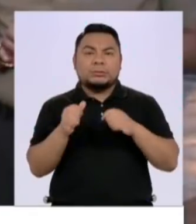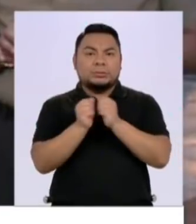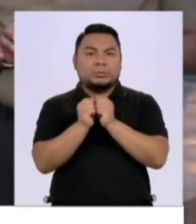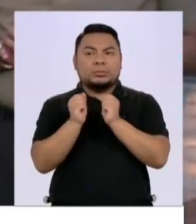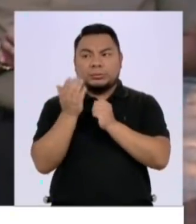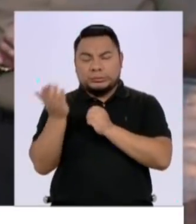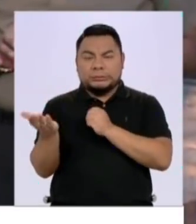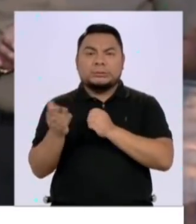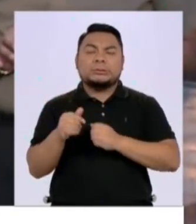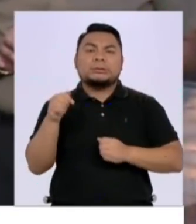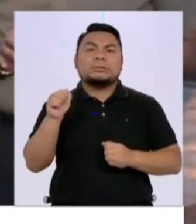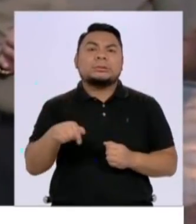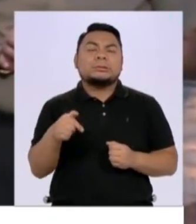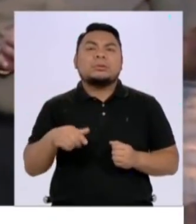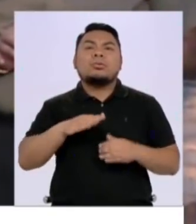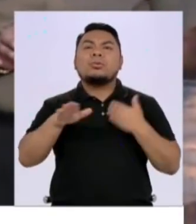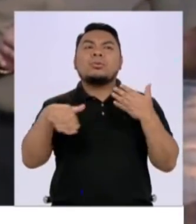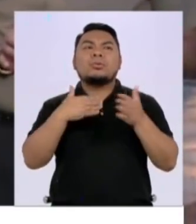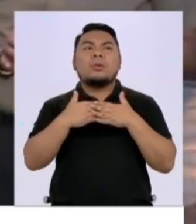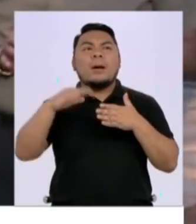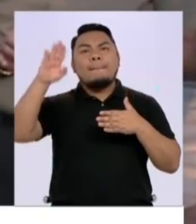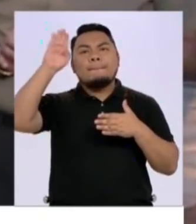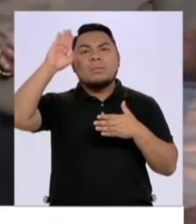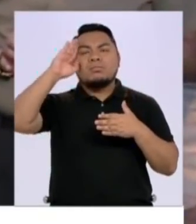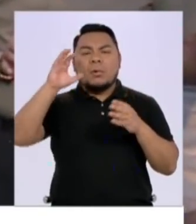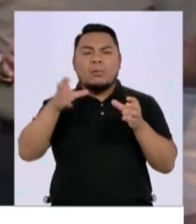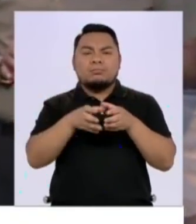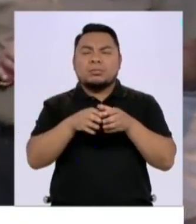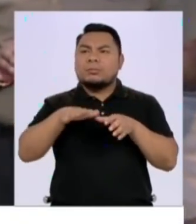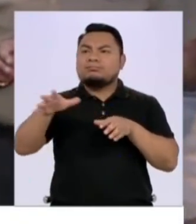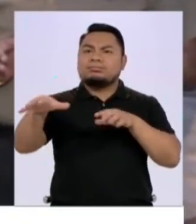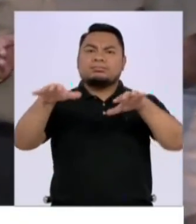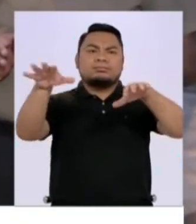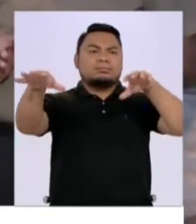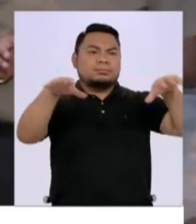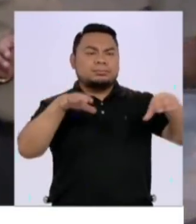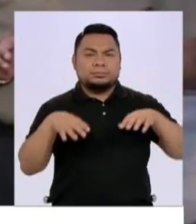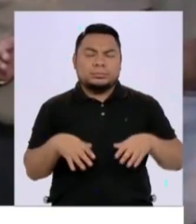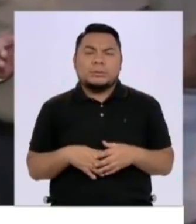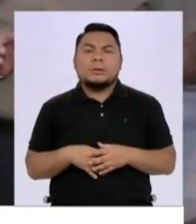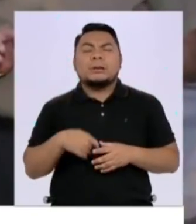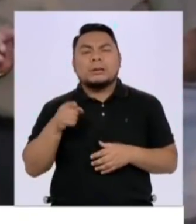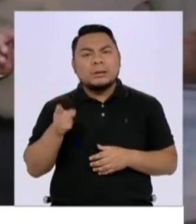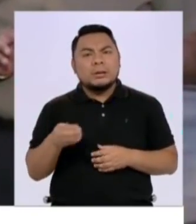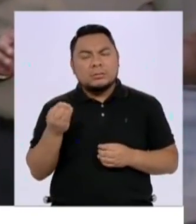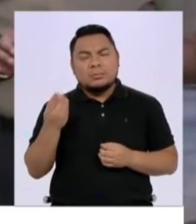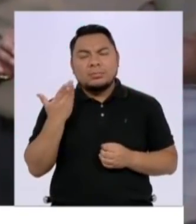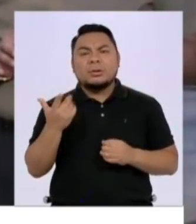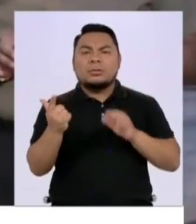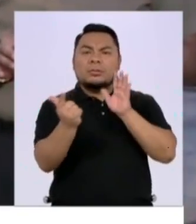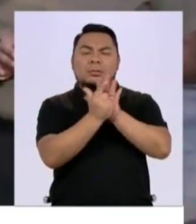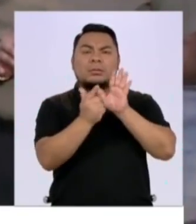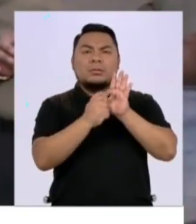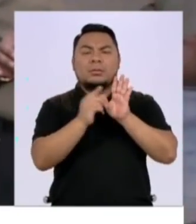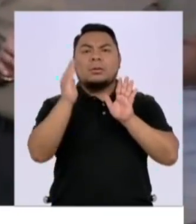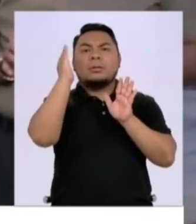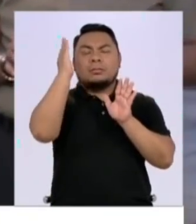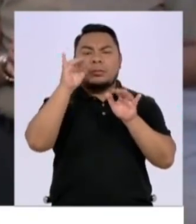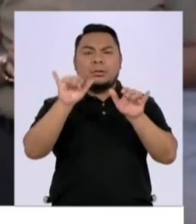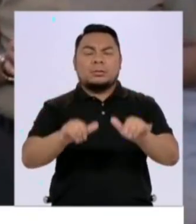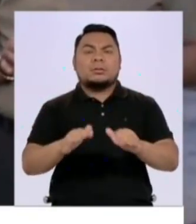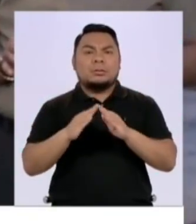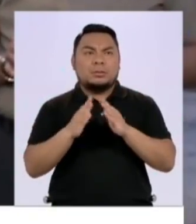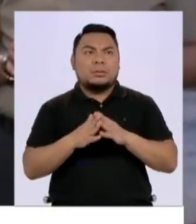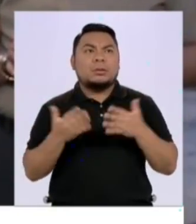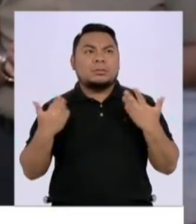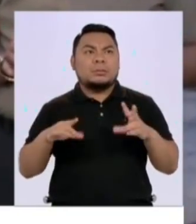con él en este despliegue de Policía Nacional, Fuerzas Armadas también como parte del toque de queda, y ya